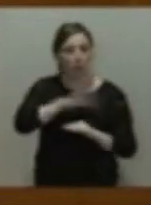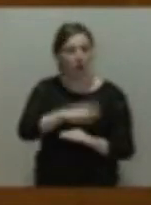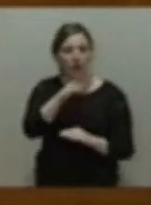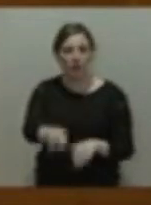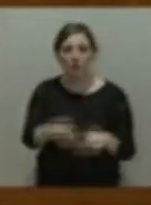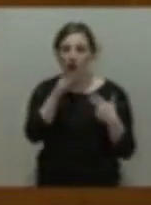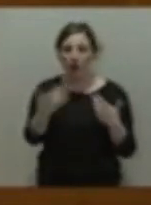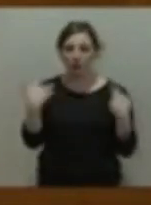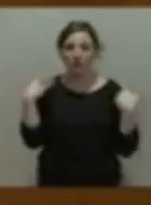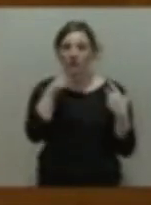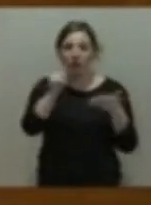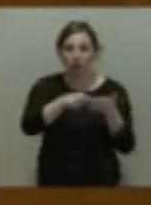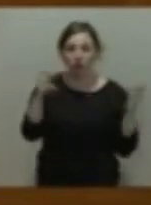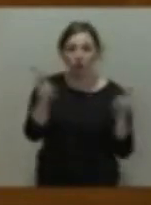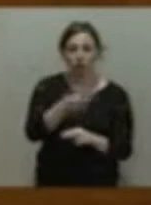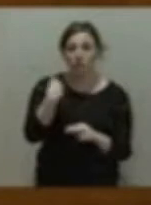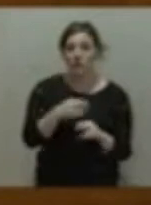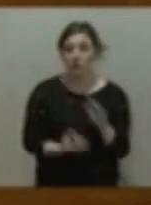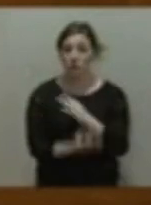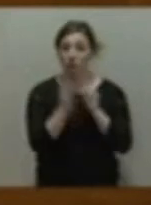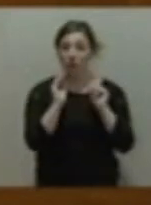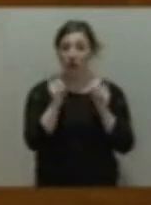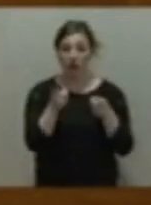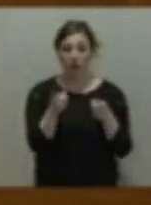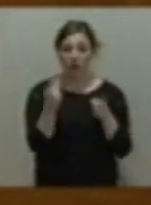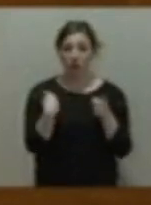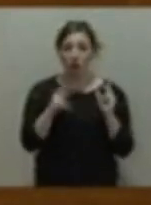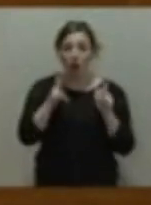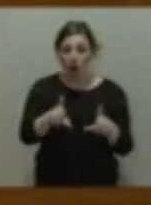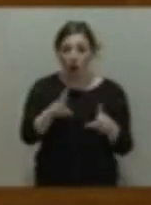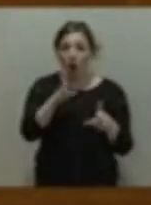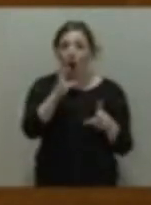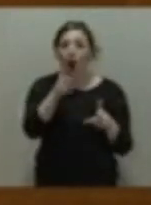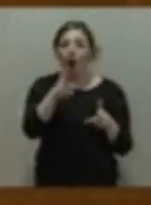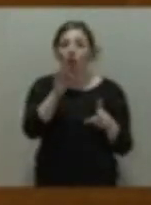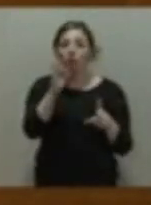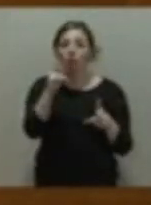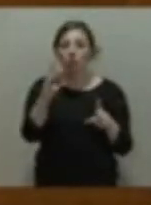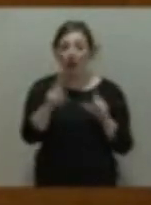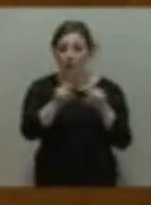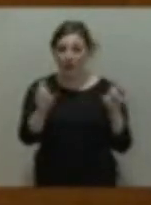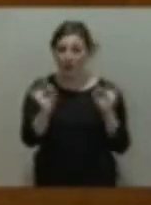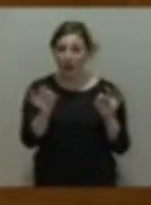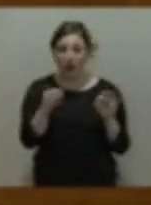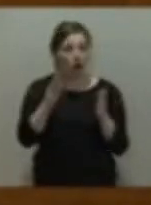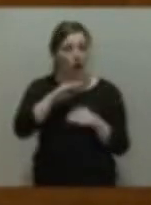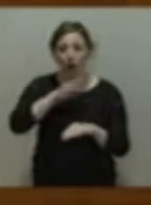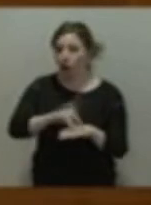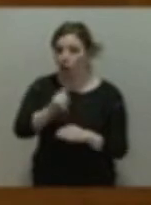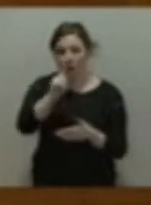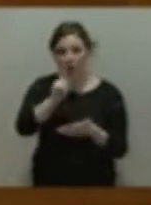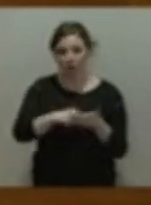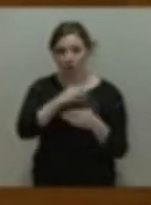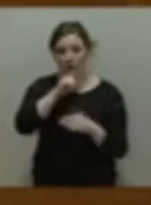rescindir el contrato cuando, como ocurre en este caso, la cadena Otusa incumple una tras otra las cláusulas del convenio de